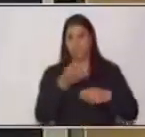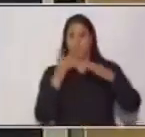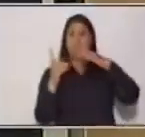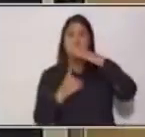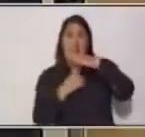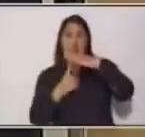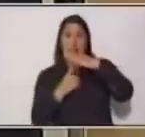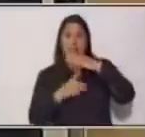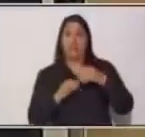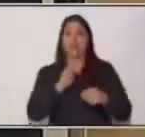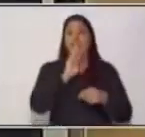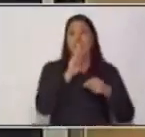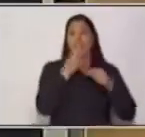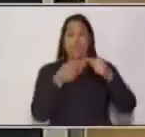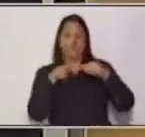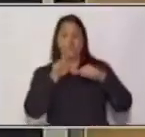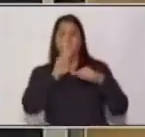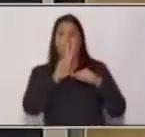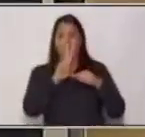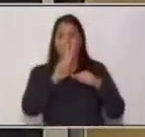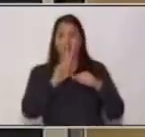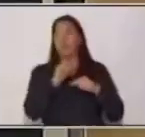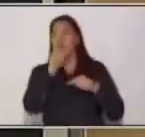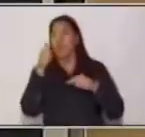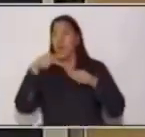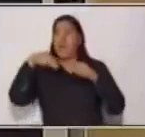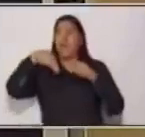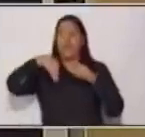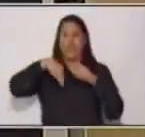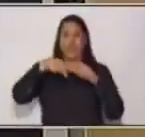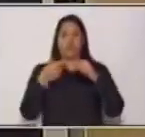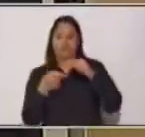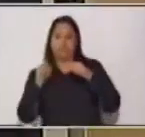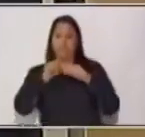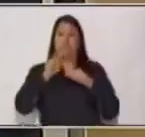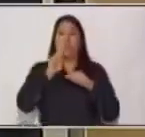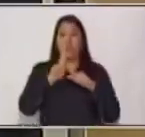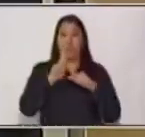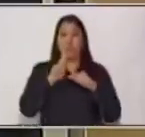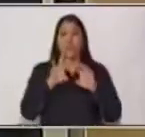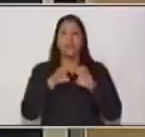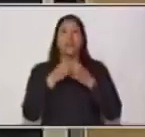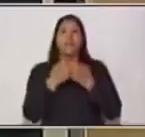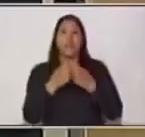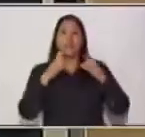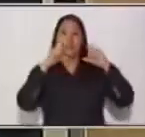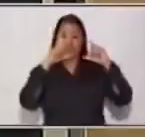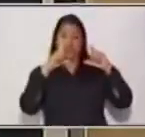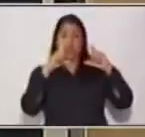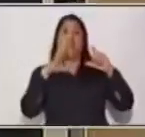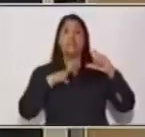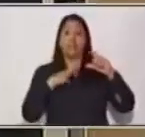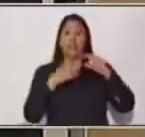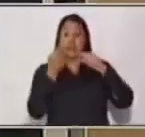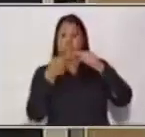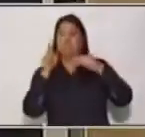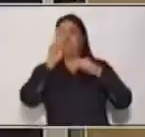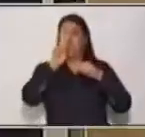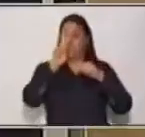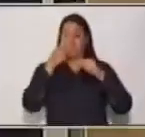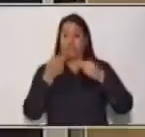al cuadrado y n al cuadrado. Le aplicamos el cuadrado tanto al numerador como al